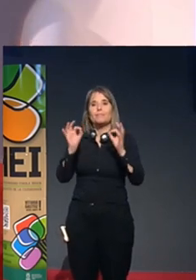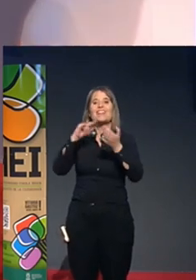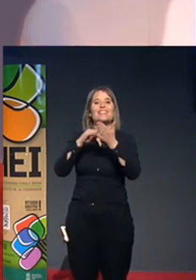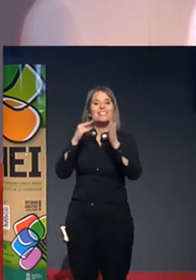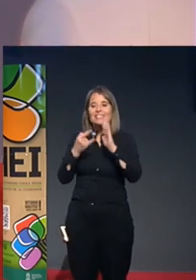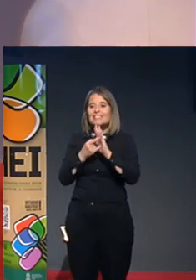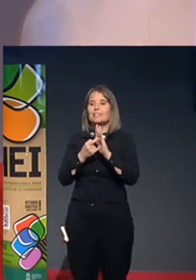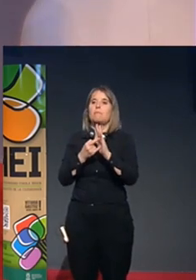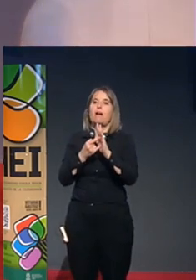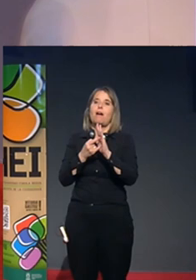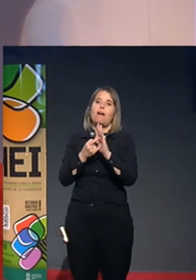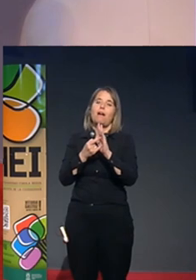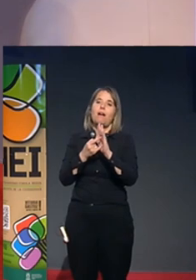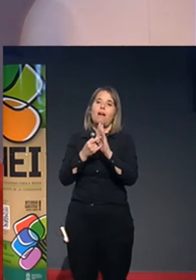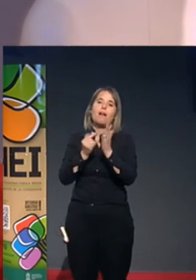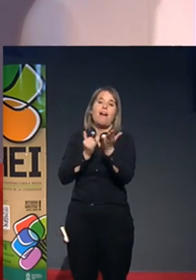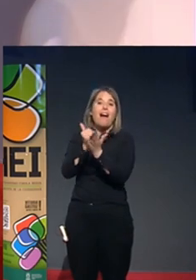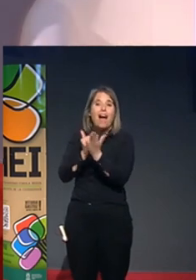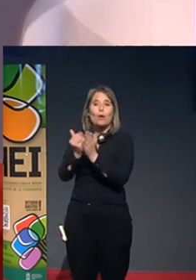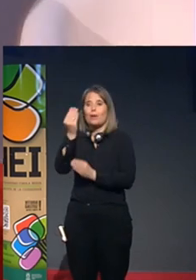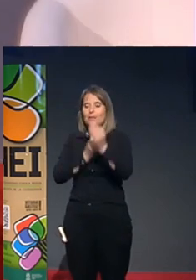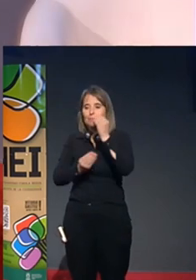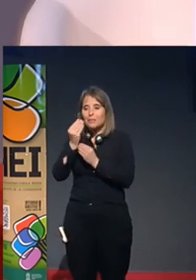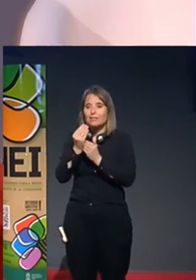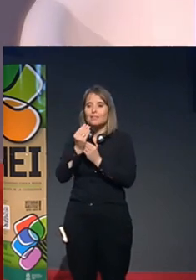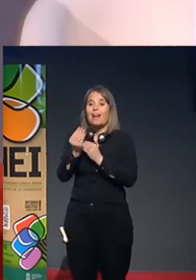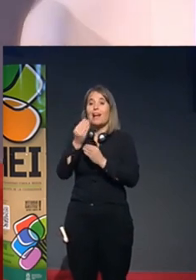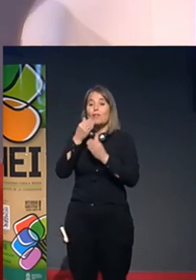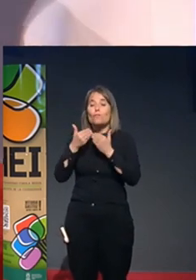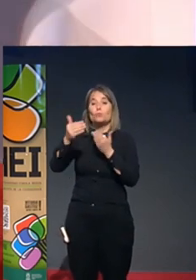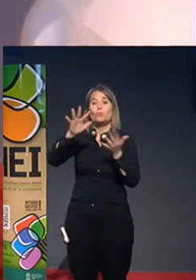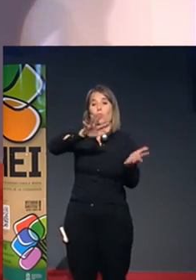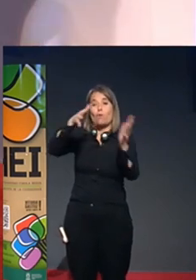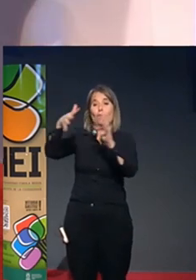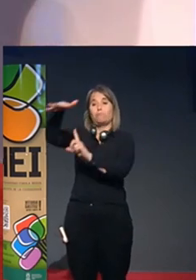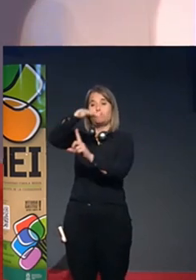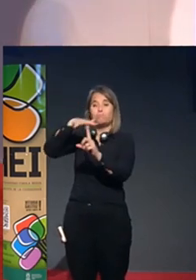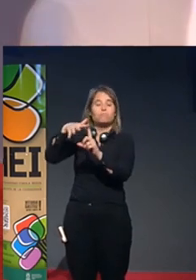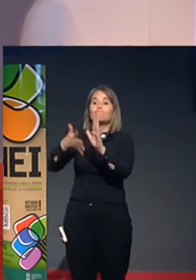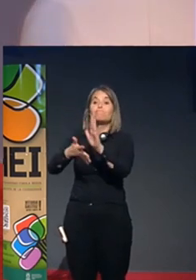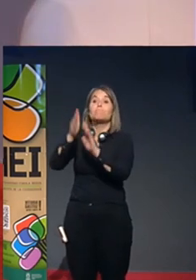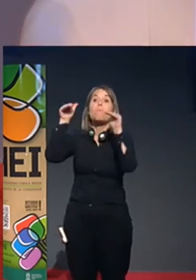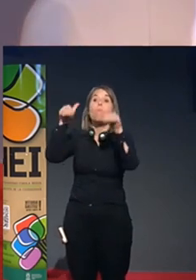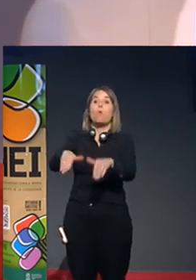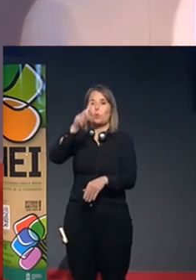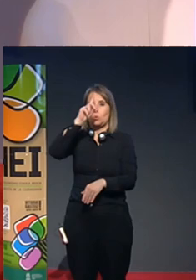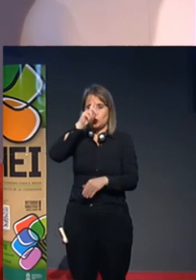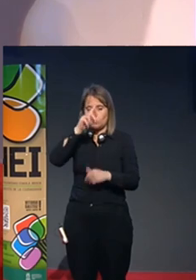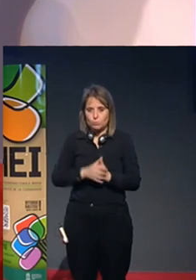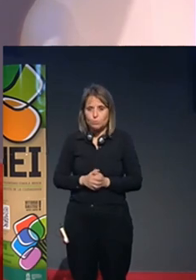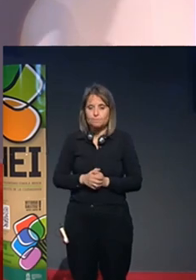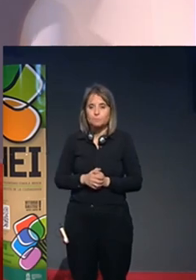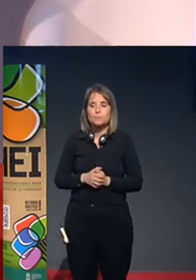sistema agroalimentario que alimenta un cambio climático que nos lleva al Abismo badir